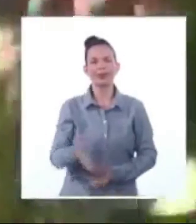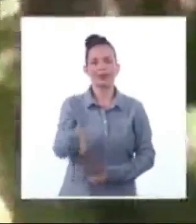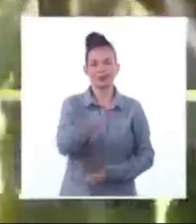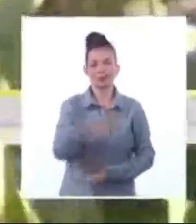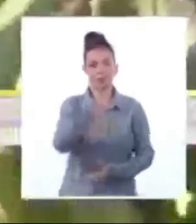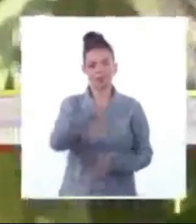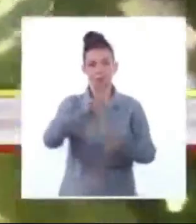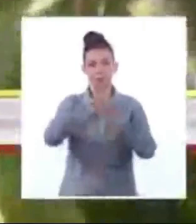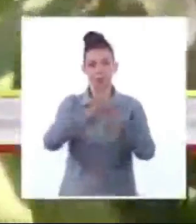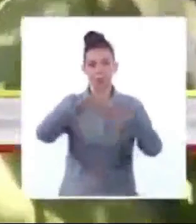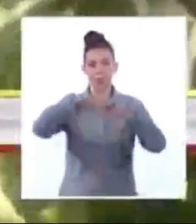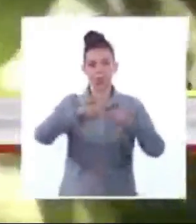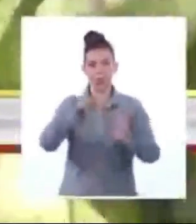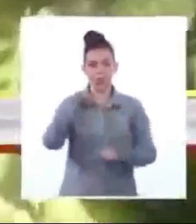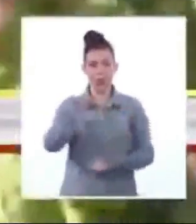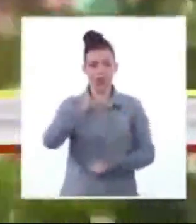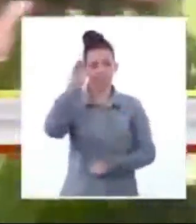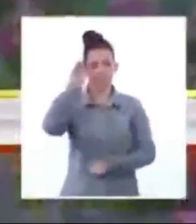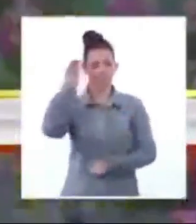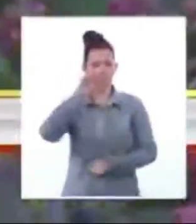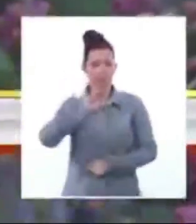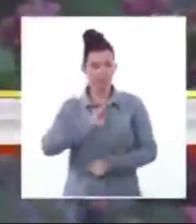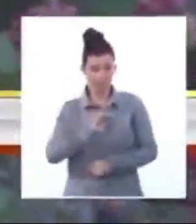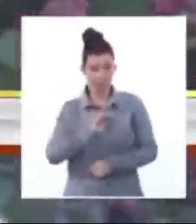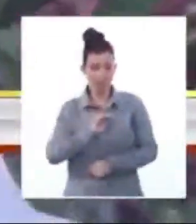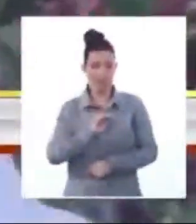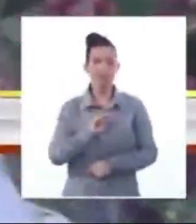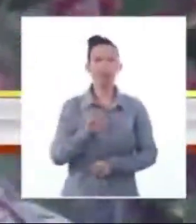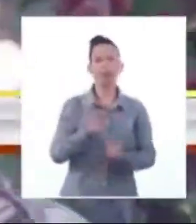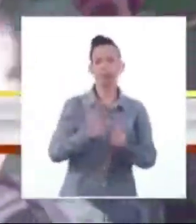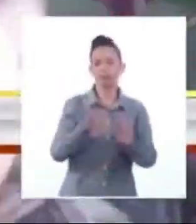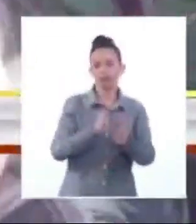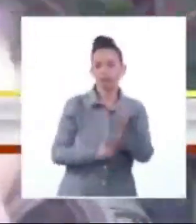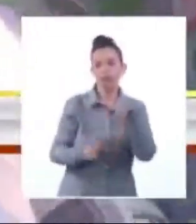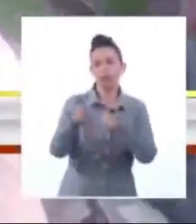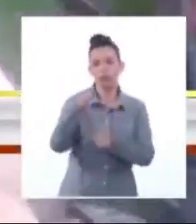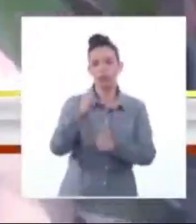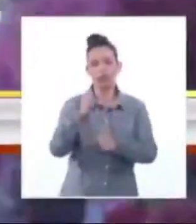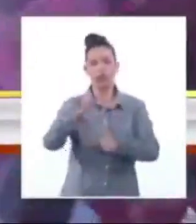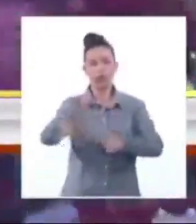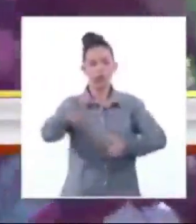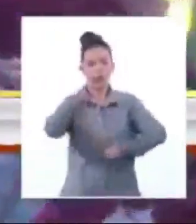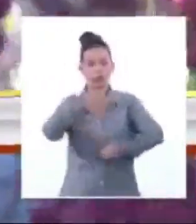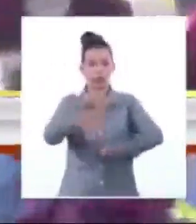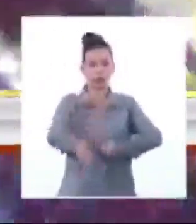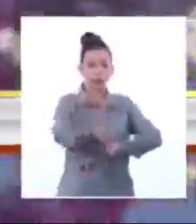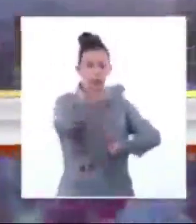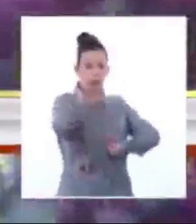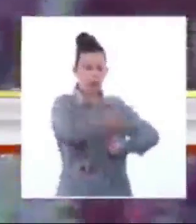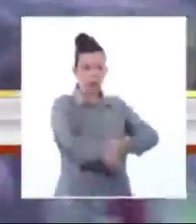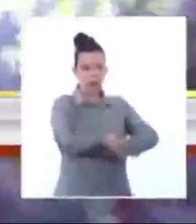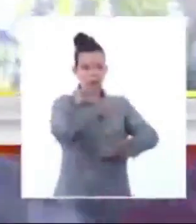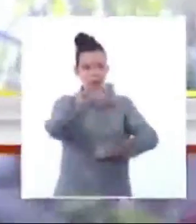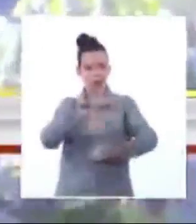innovación. Arriba. Estamos buscando. Busca la ciencia y la innovación.